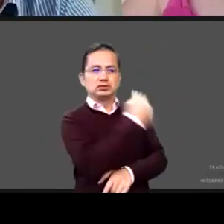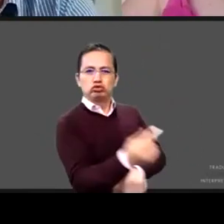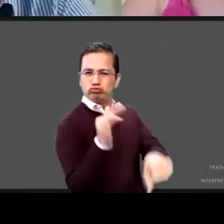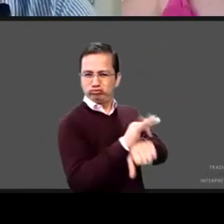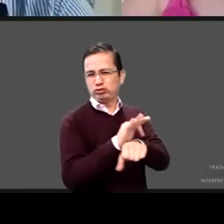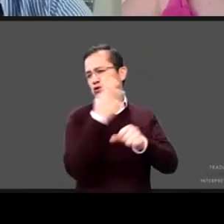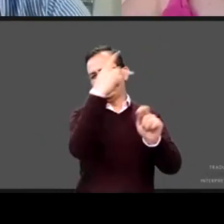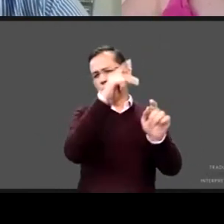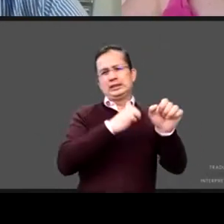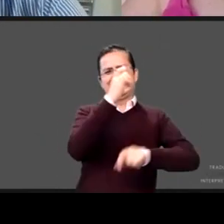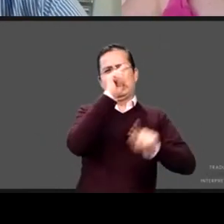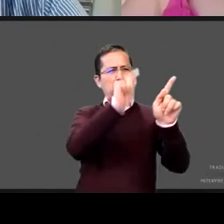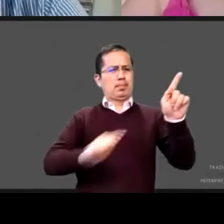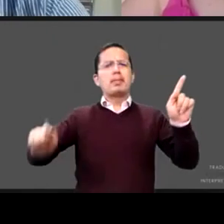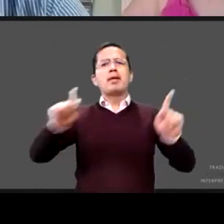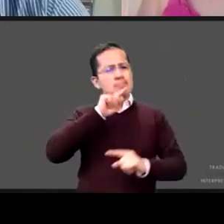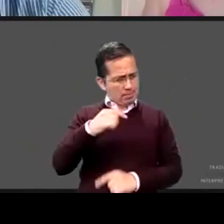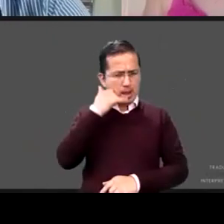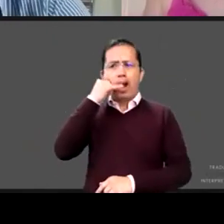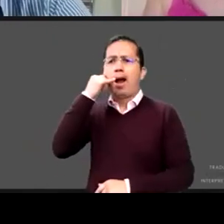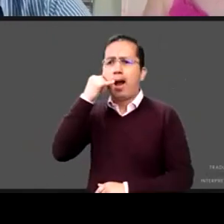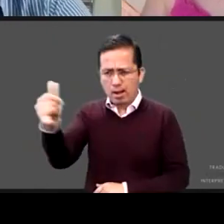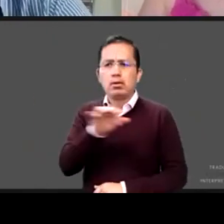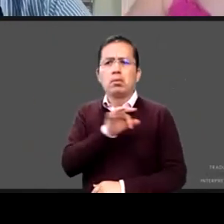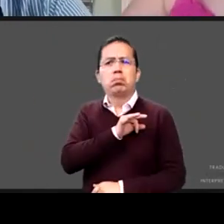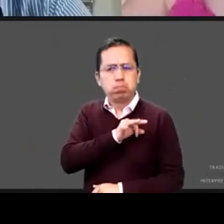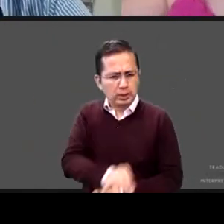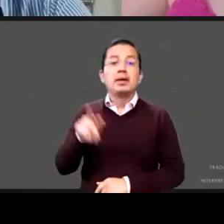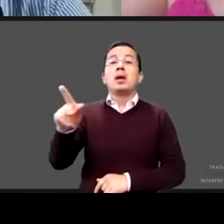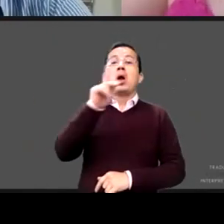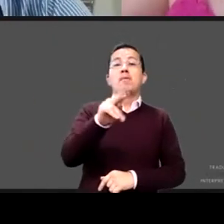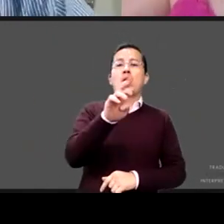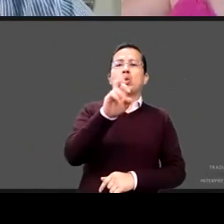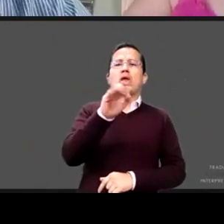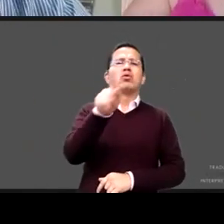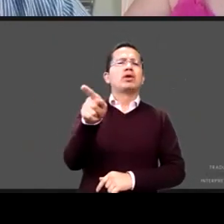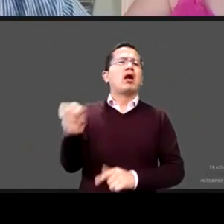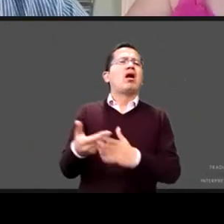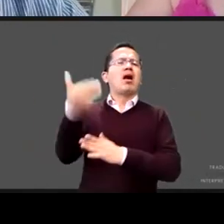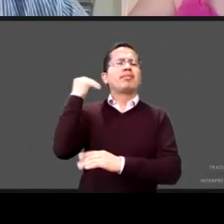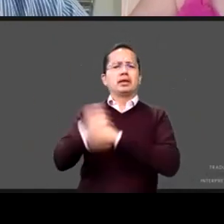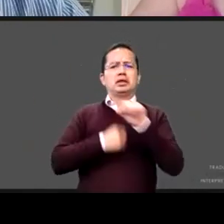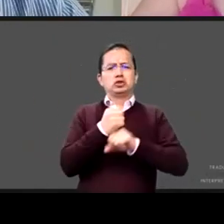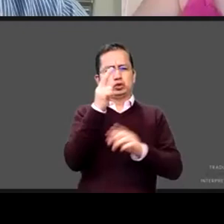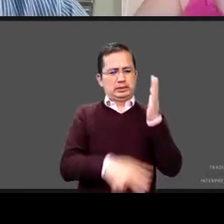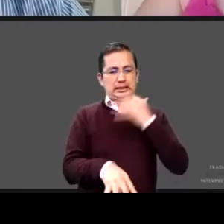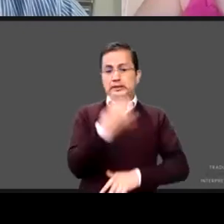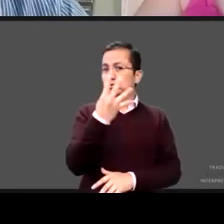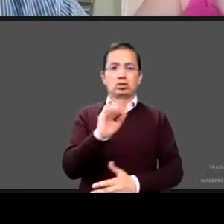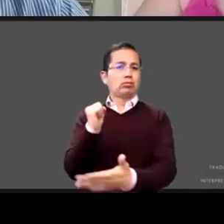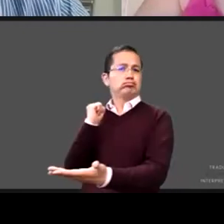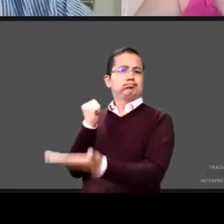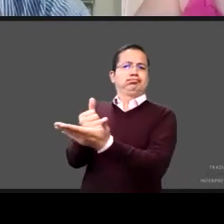y marcar. Las Procuradurías de Protección son autoridades creadas en 2014 por la Ley General y son las responsables de, uno,